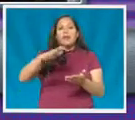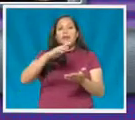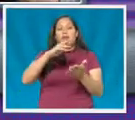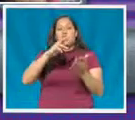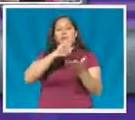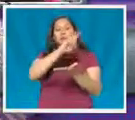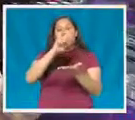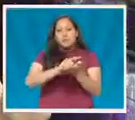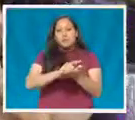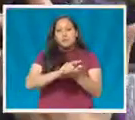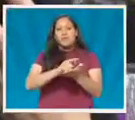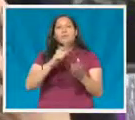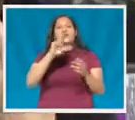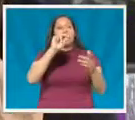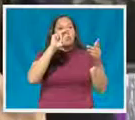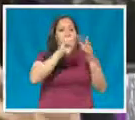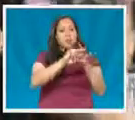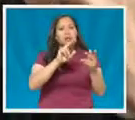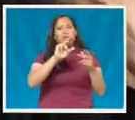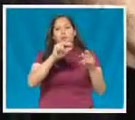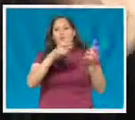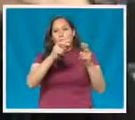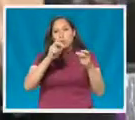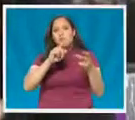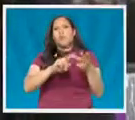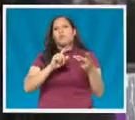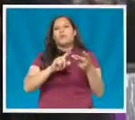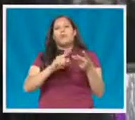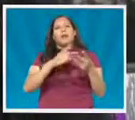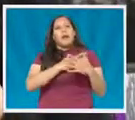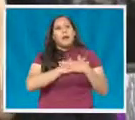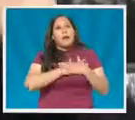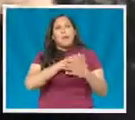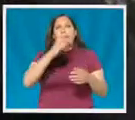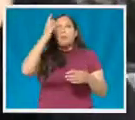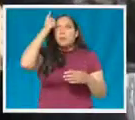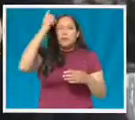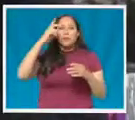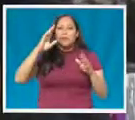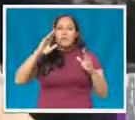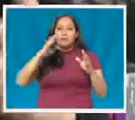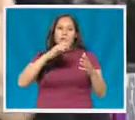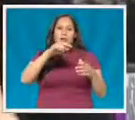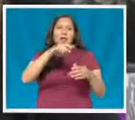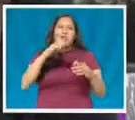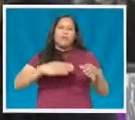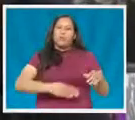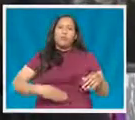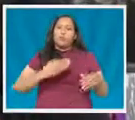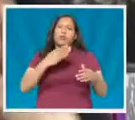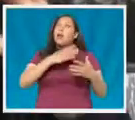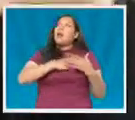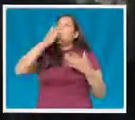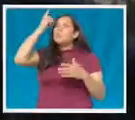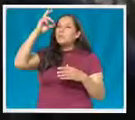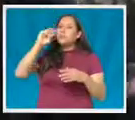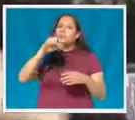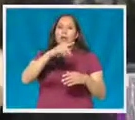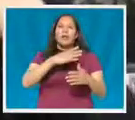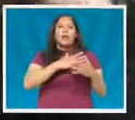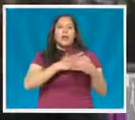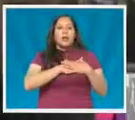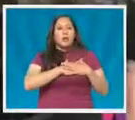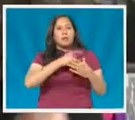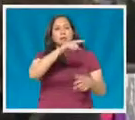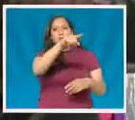en Occidente. No matarás, no robarás, claro, amarás a tu Dios. Bueno, lo de amarás a tu Dios no, pero a tu padre. Tu prójimo y todo esto, todo ¿no?